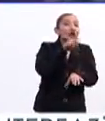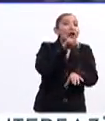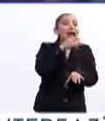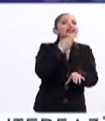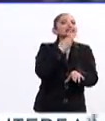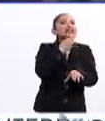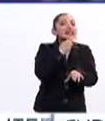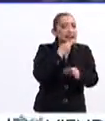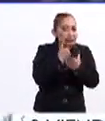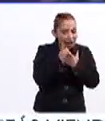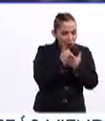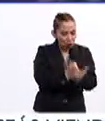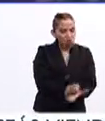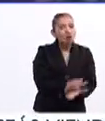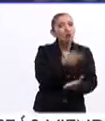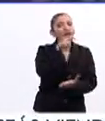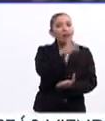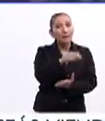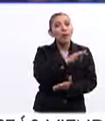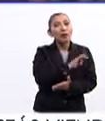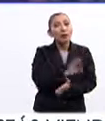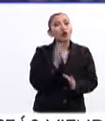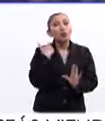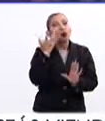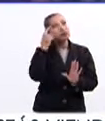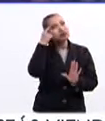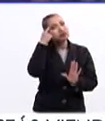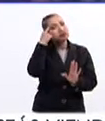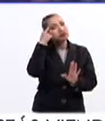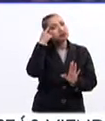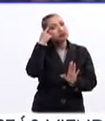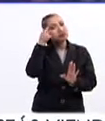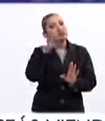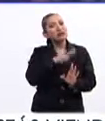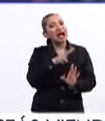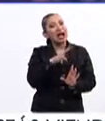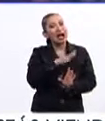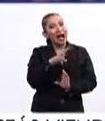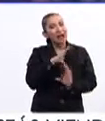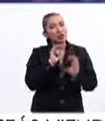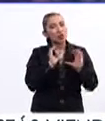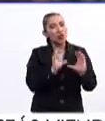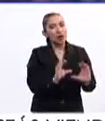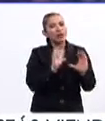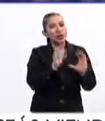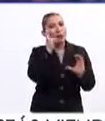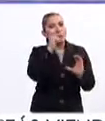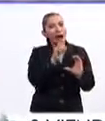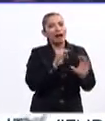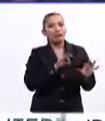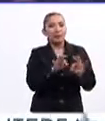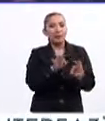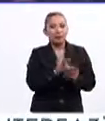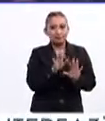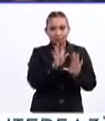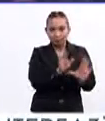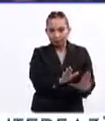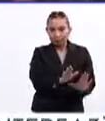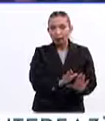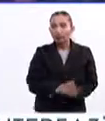buena y podemos vivir con ella si tenemos el suficiente cuidado para hacerlo.